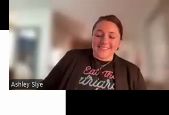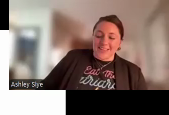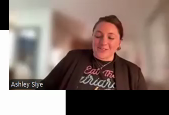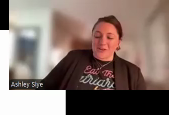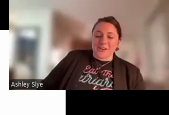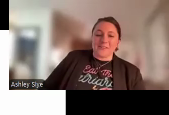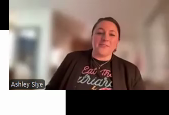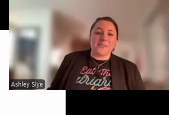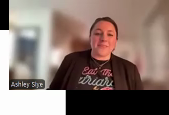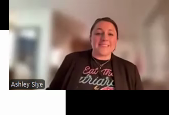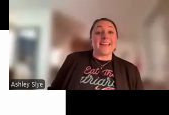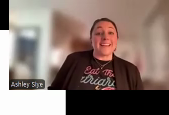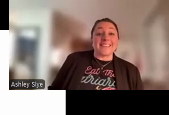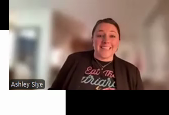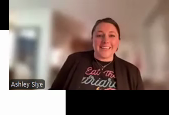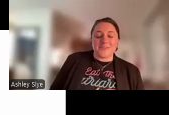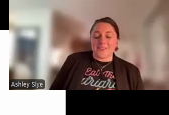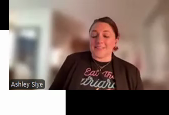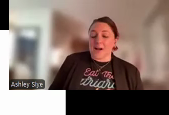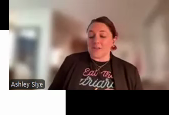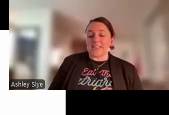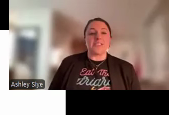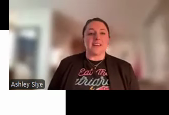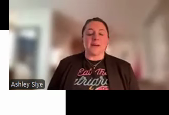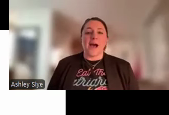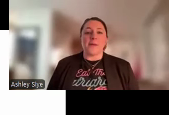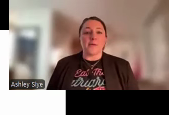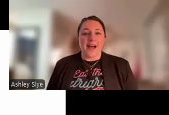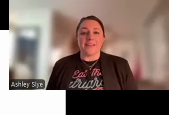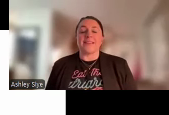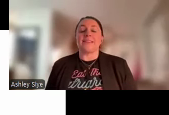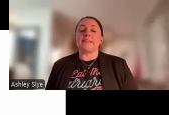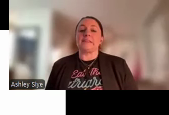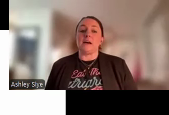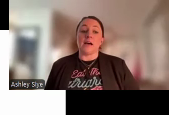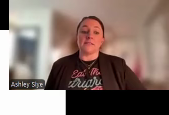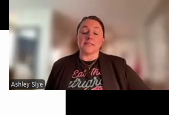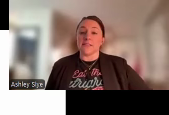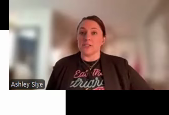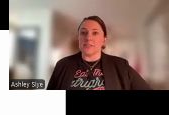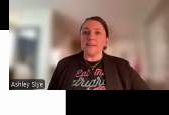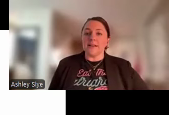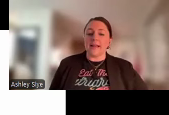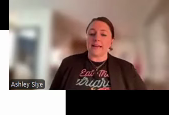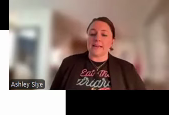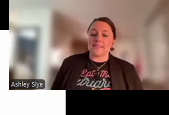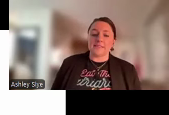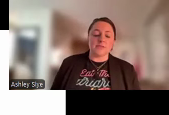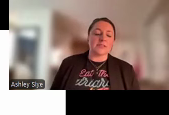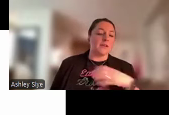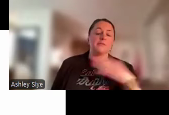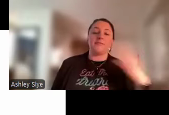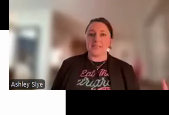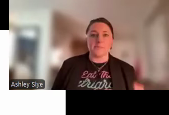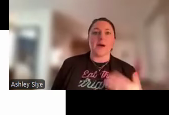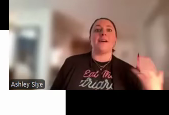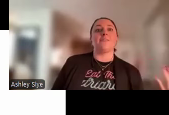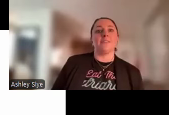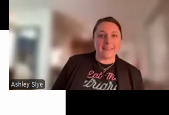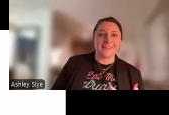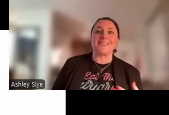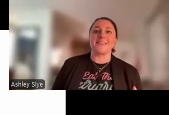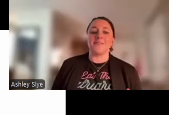Han sido unos días bastante ocupados, pero bueno, muchas gracias, doctor Art, por prepararnos para esta conversación.